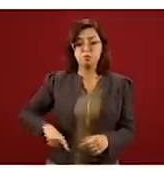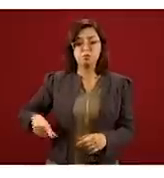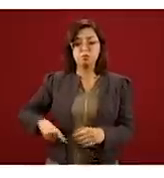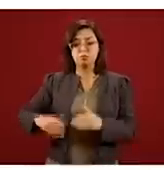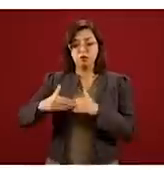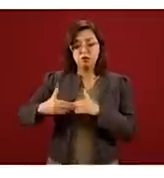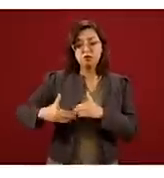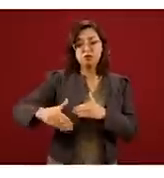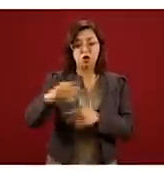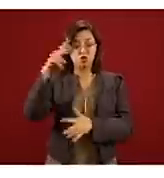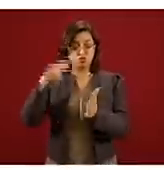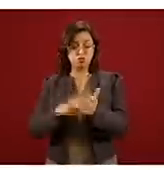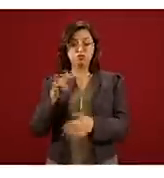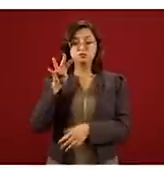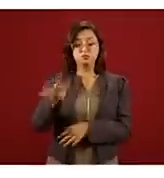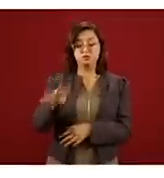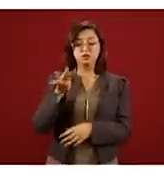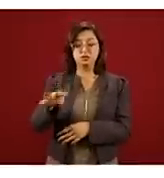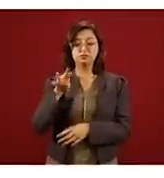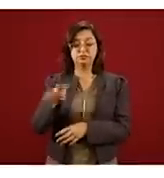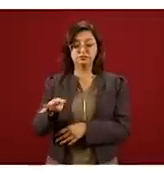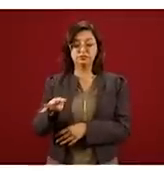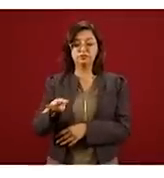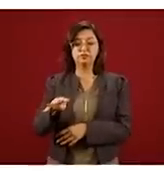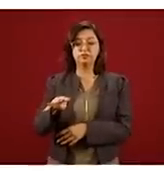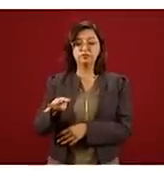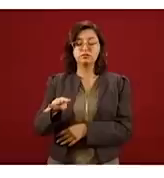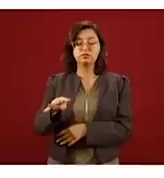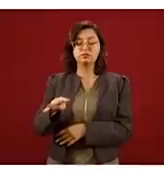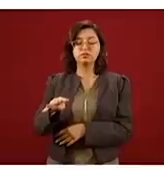Aquí entramos nosotros a partir de